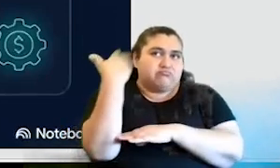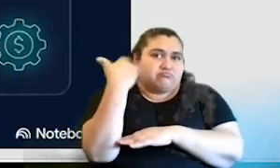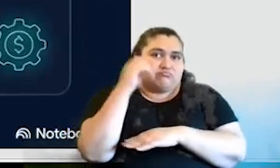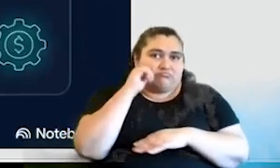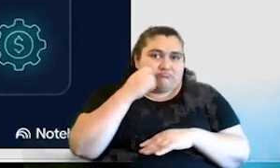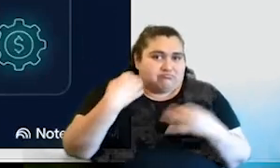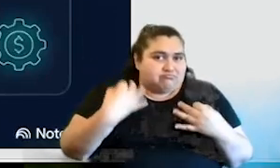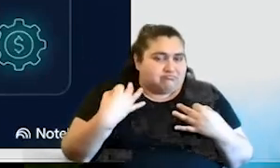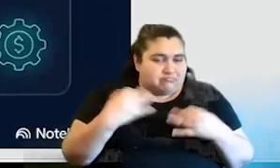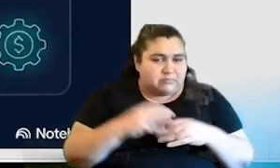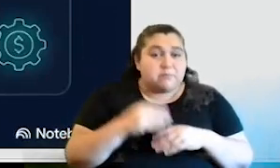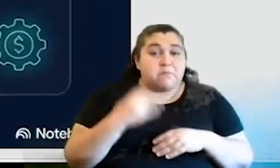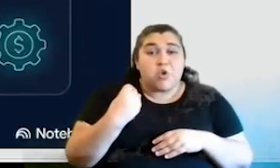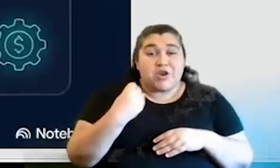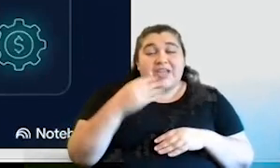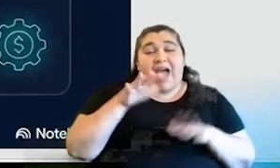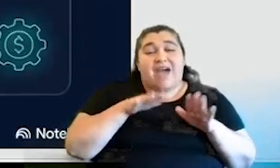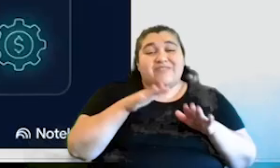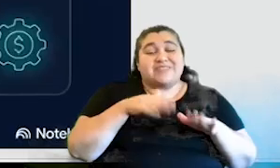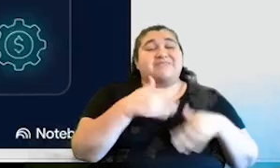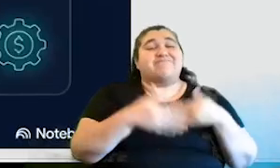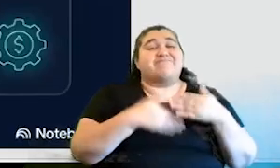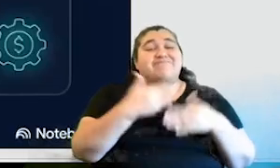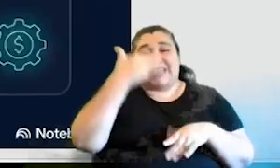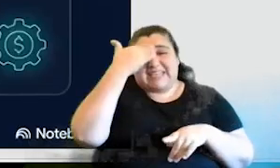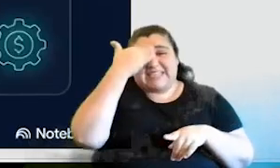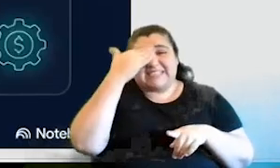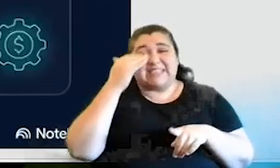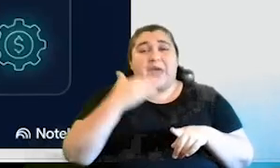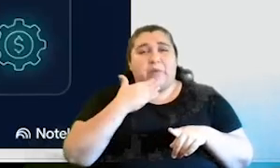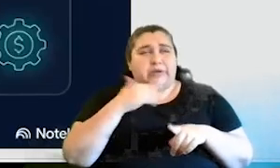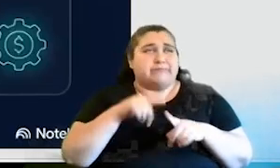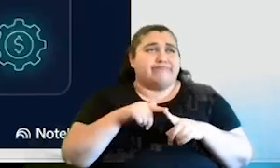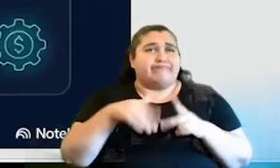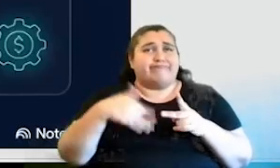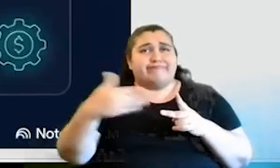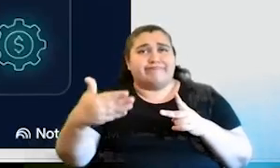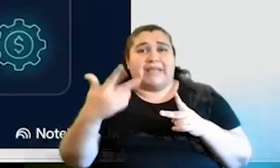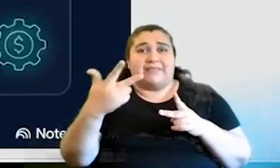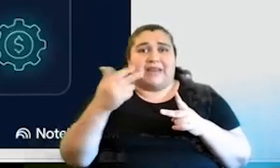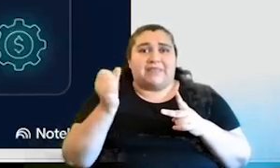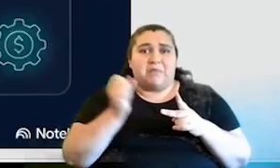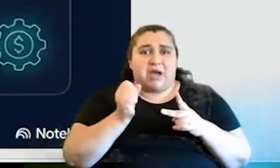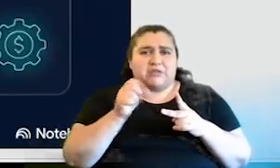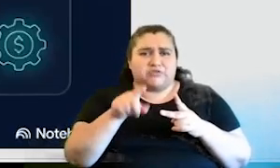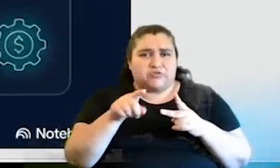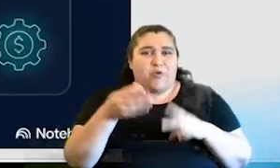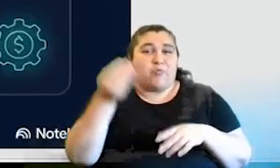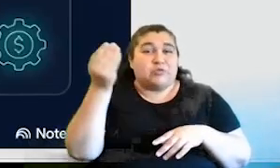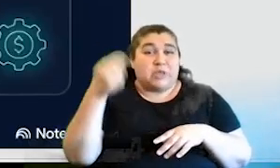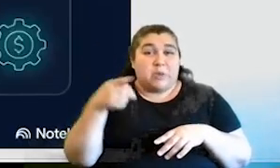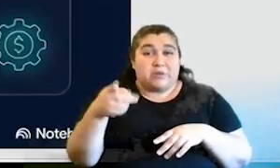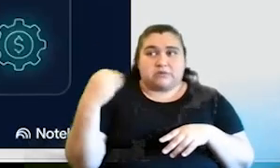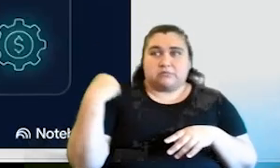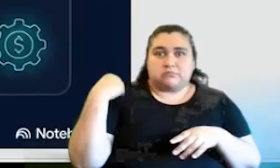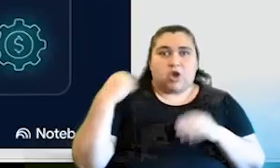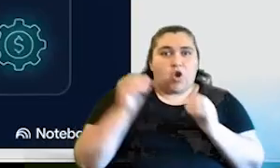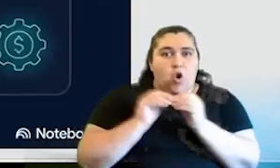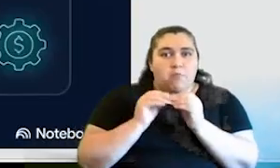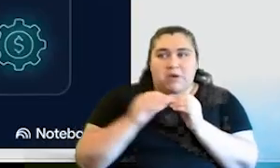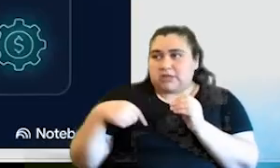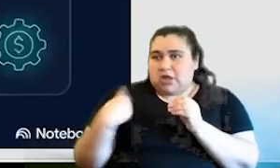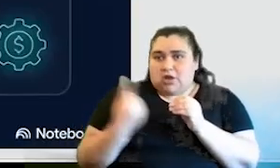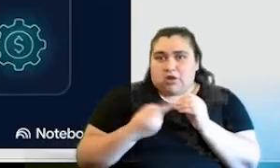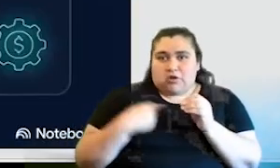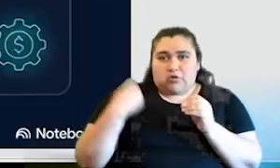porque llega el 15 de abril, llega el 3 de mayo, y me ha pasado varias veces que compañeros que trabajan con